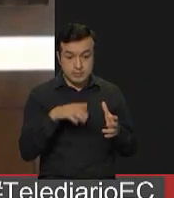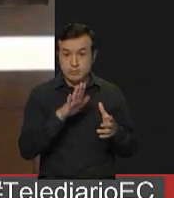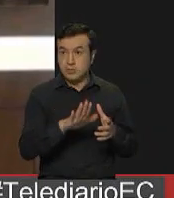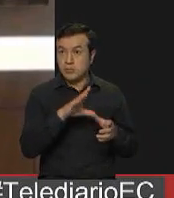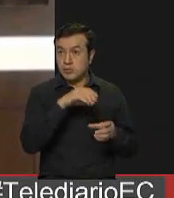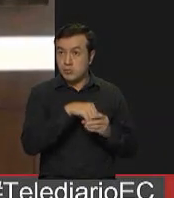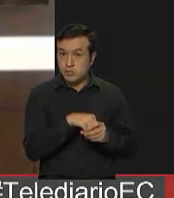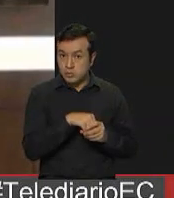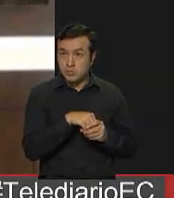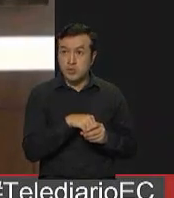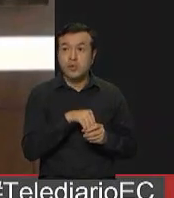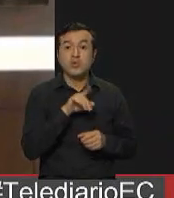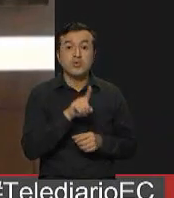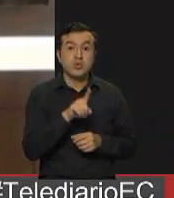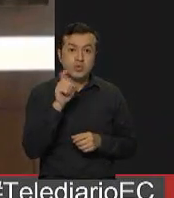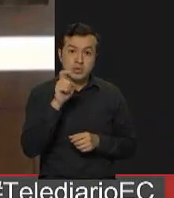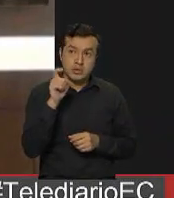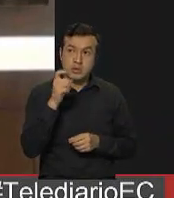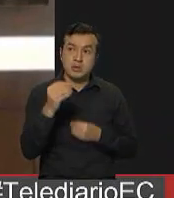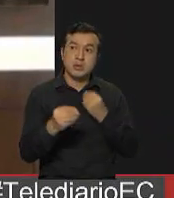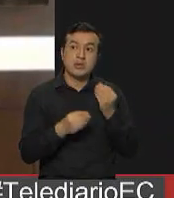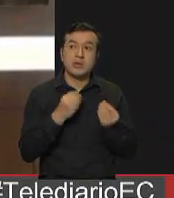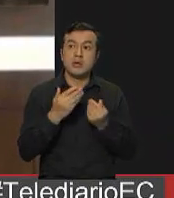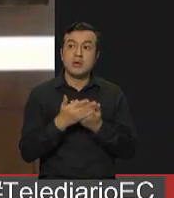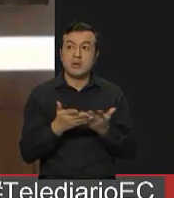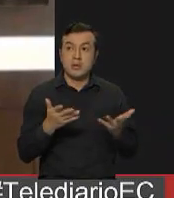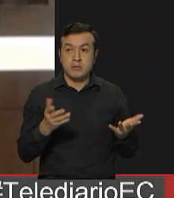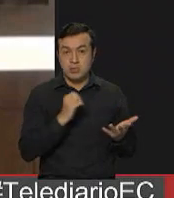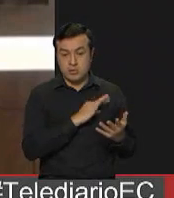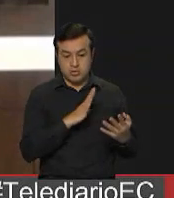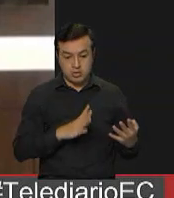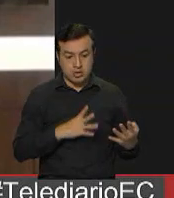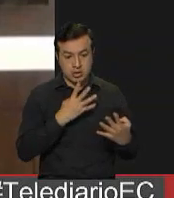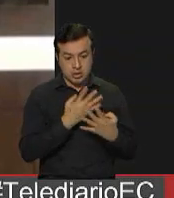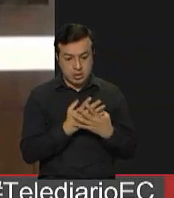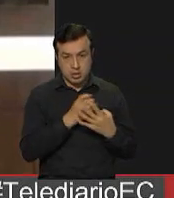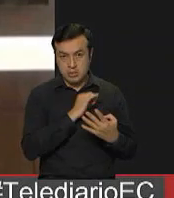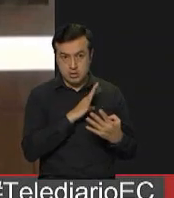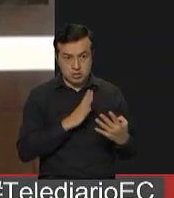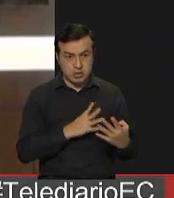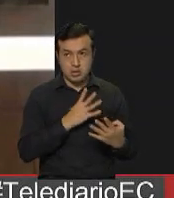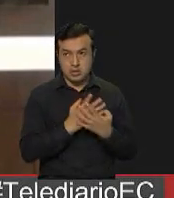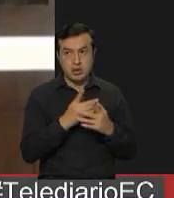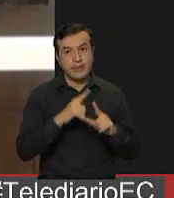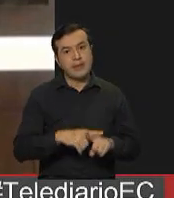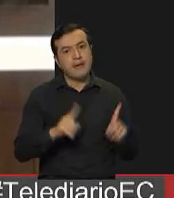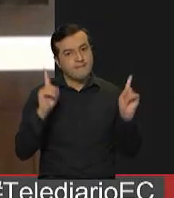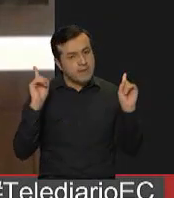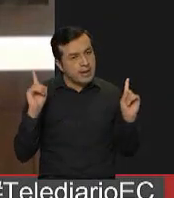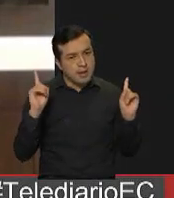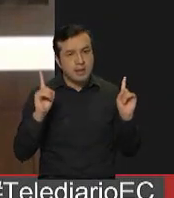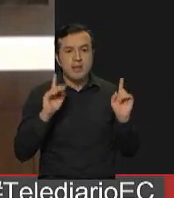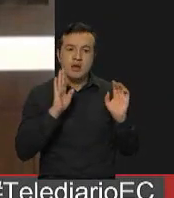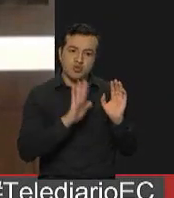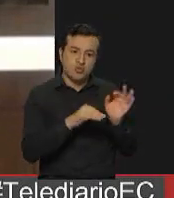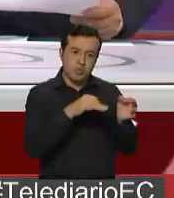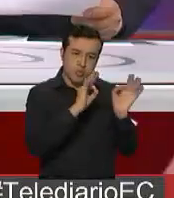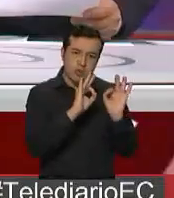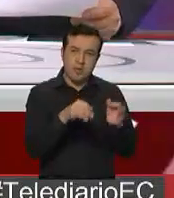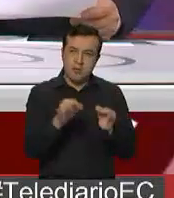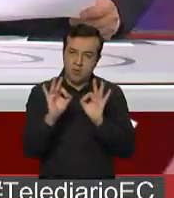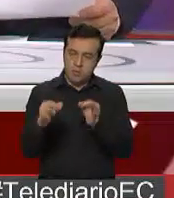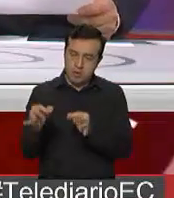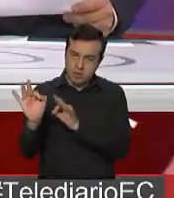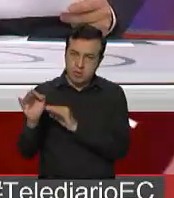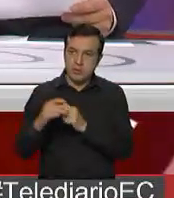caso amerita una... Cada caso es diferente. Claro. Las situaciones son diferentes. Claro que sí.